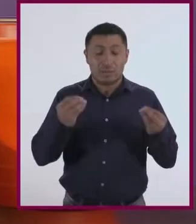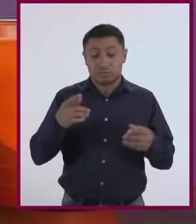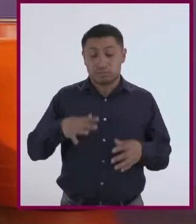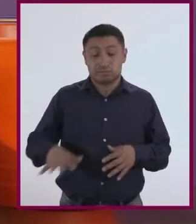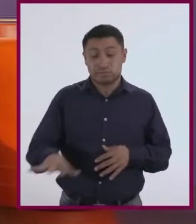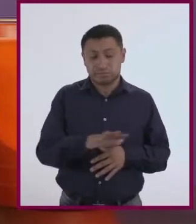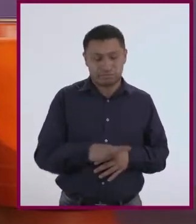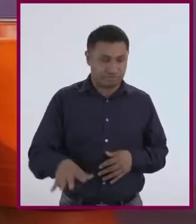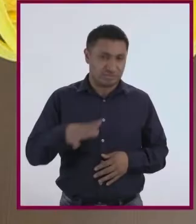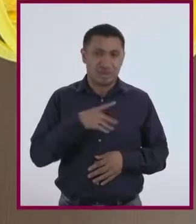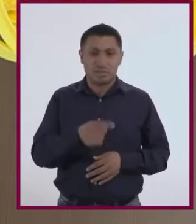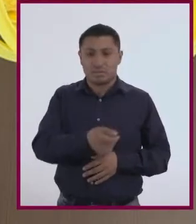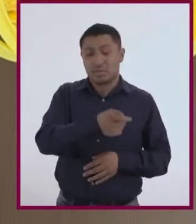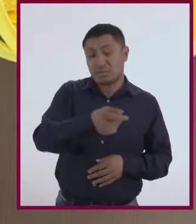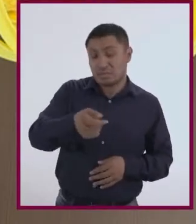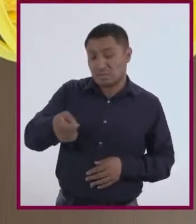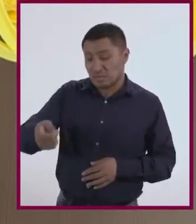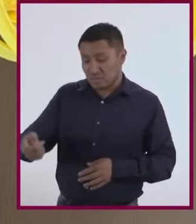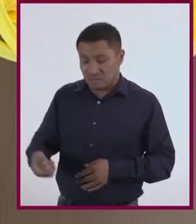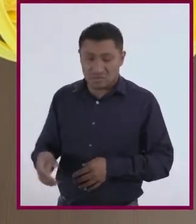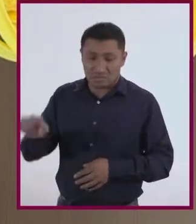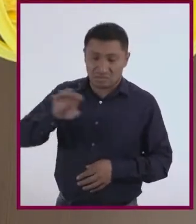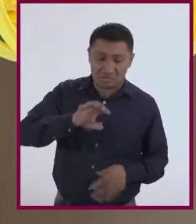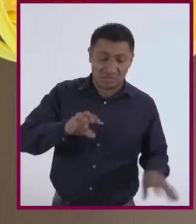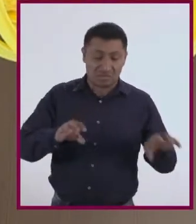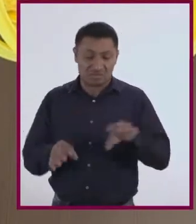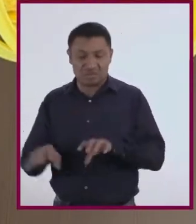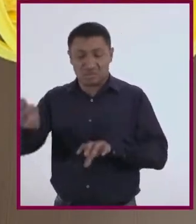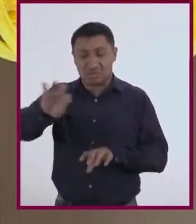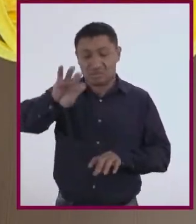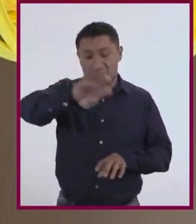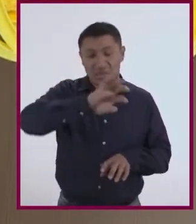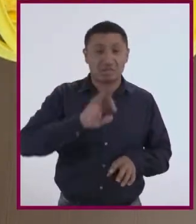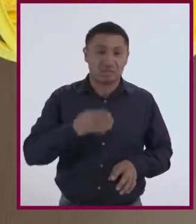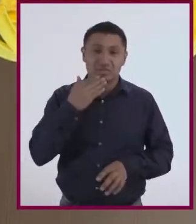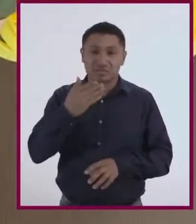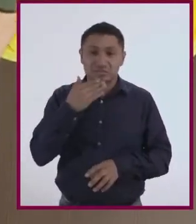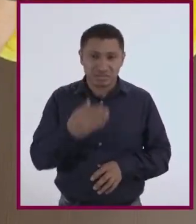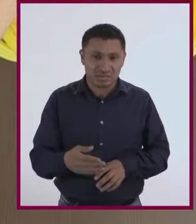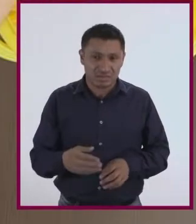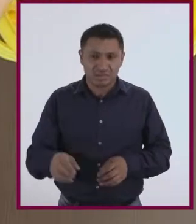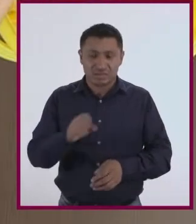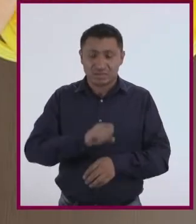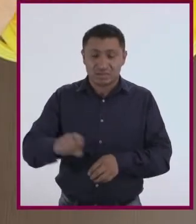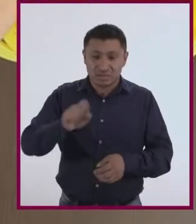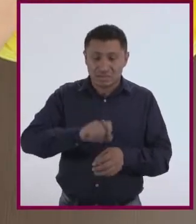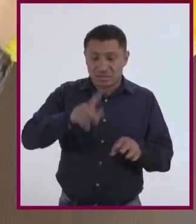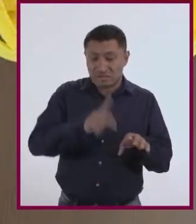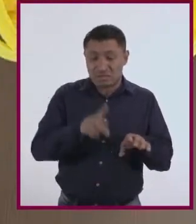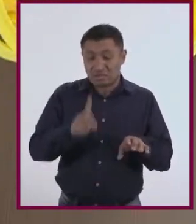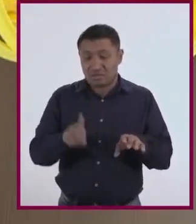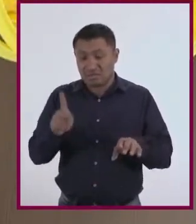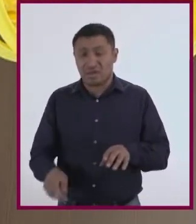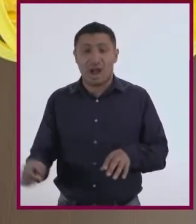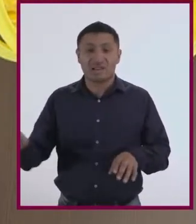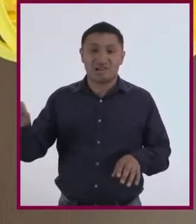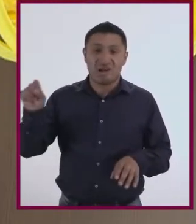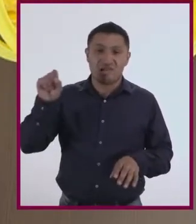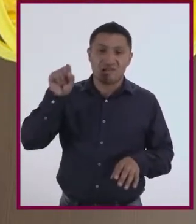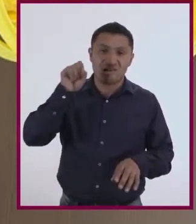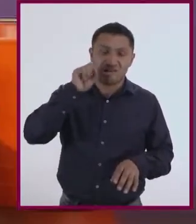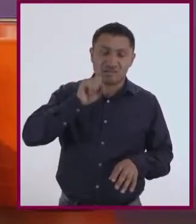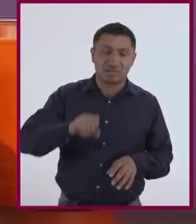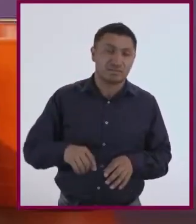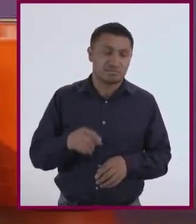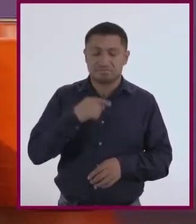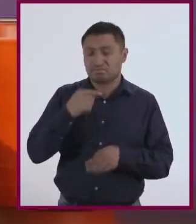variedad aquí, un poquito de esto, un poquito de lo de plátano, bien distribuido, un poquito de ralladuras de pepino y de zanahoria,